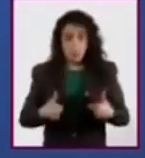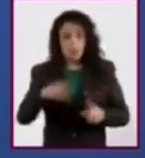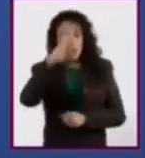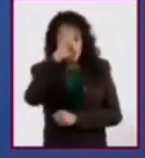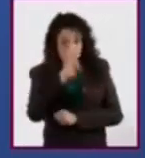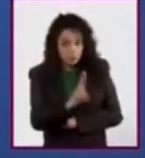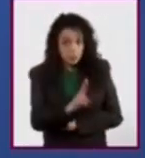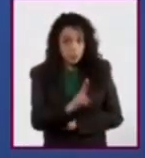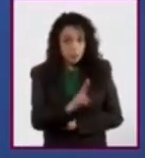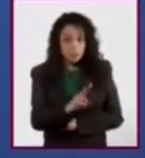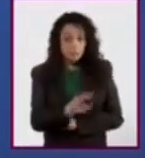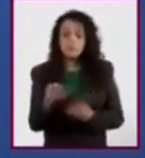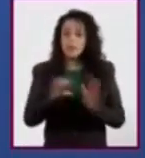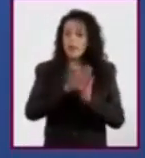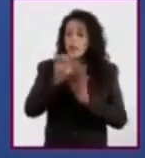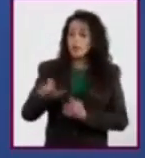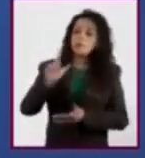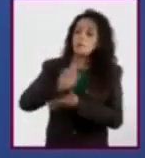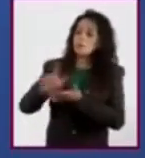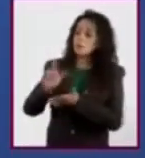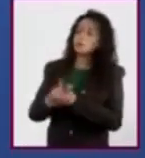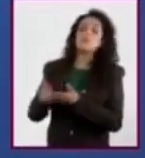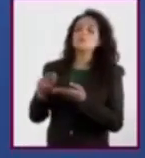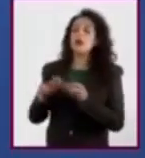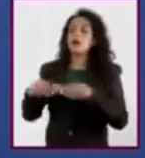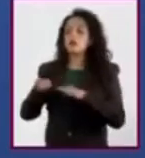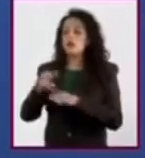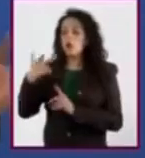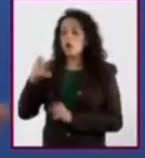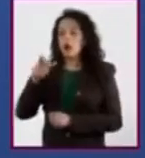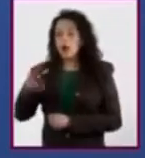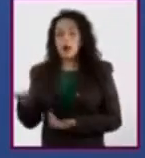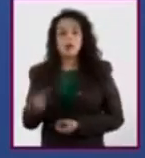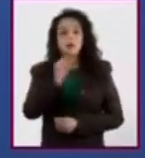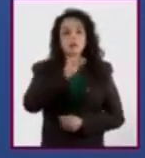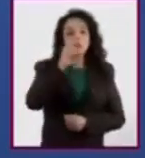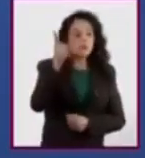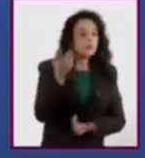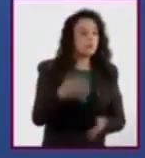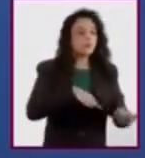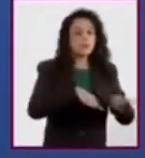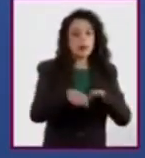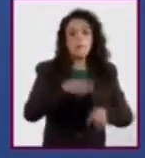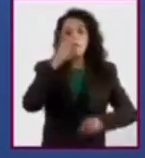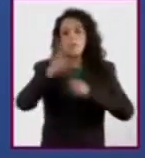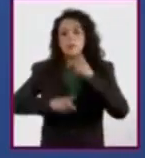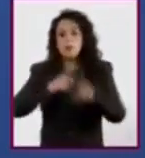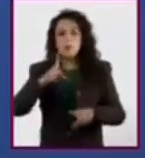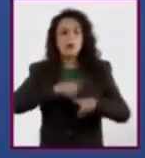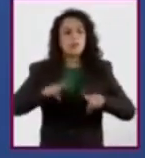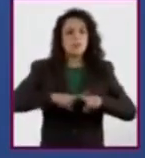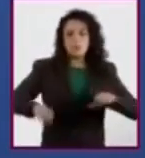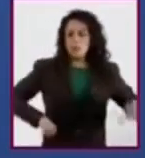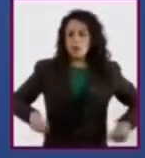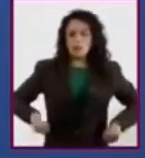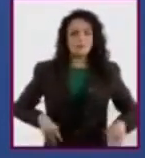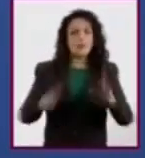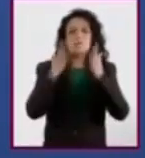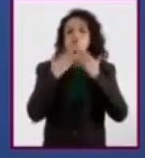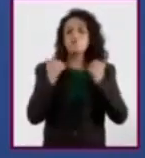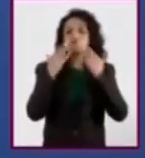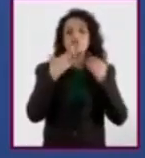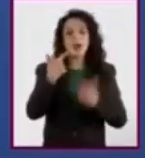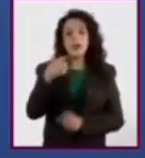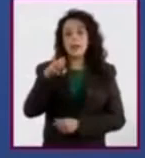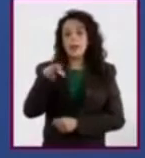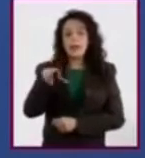Los quehaceres del hogar, las profesiones, los oficios, los deportes y las diversas actividades no tienen género.